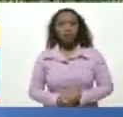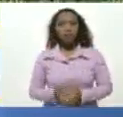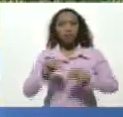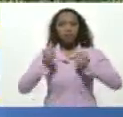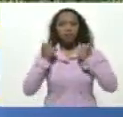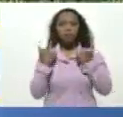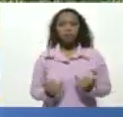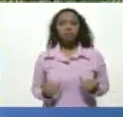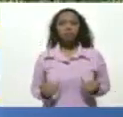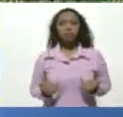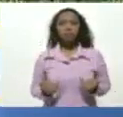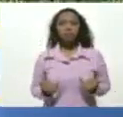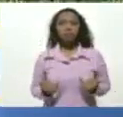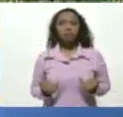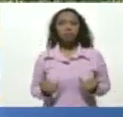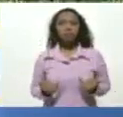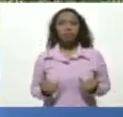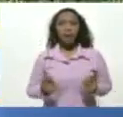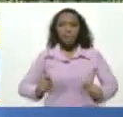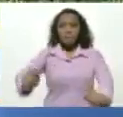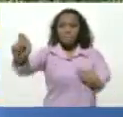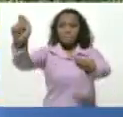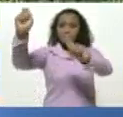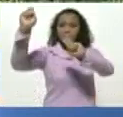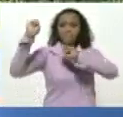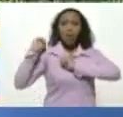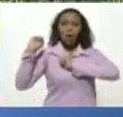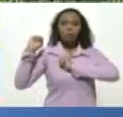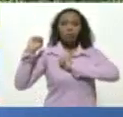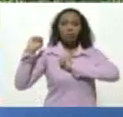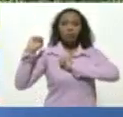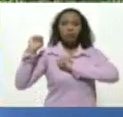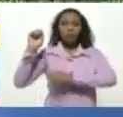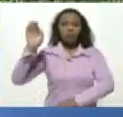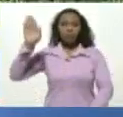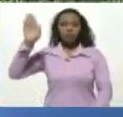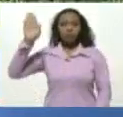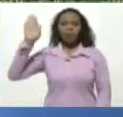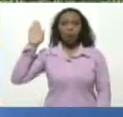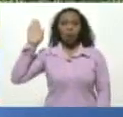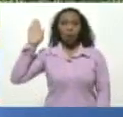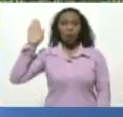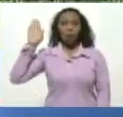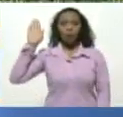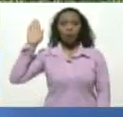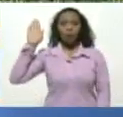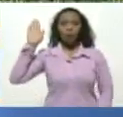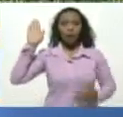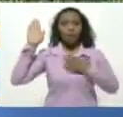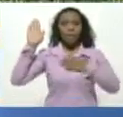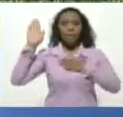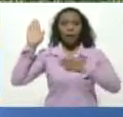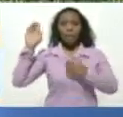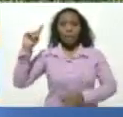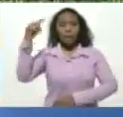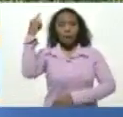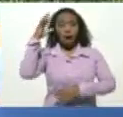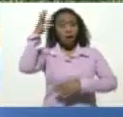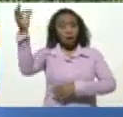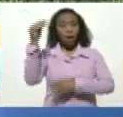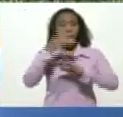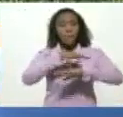Inmediatamente me designó, me juramentó, y el primer consejo de ministros